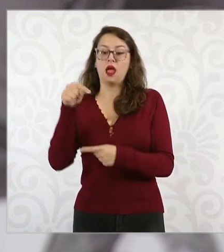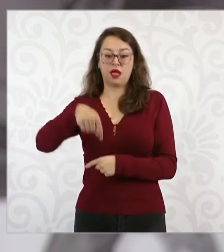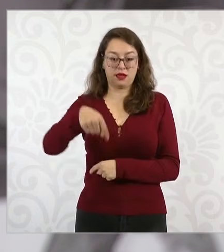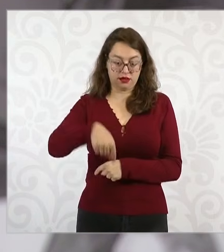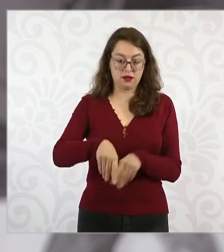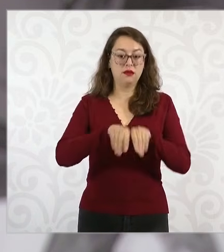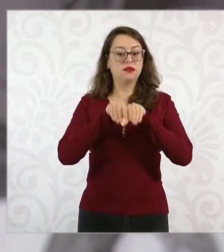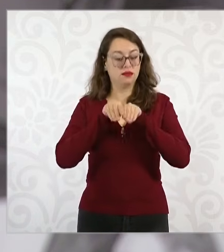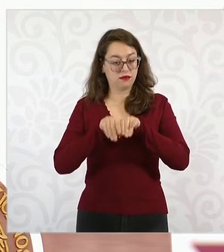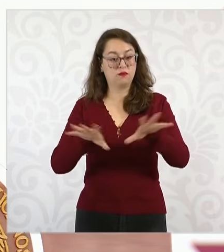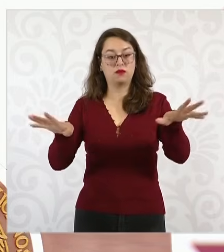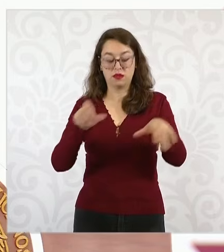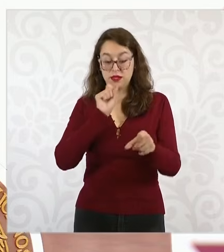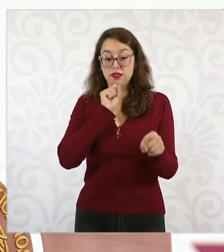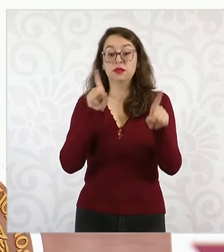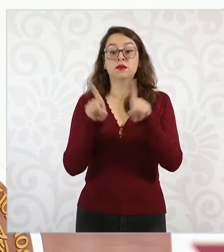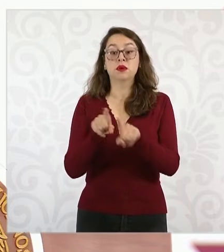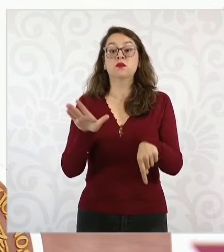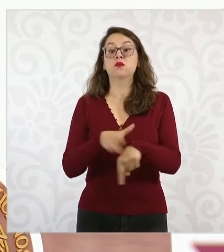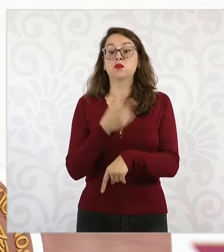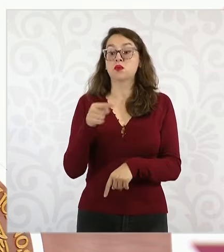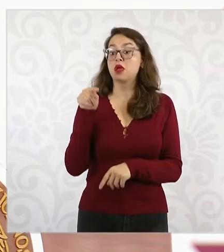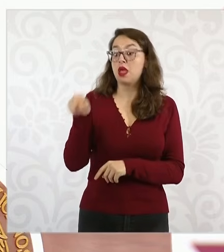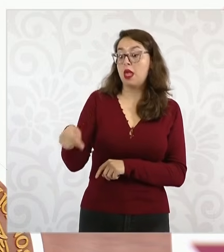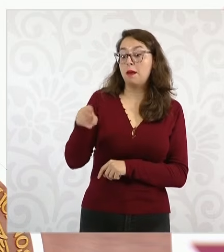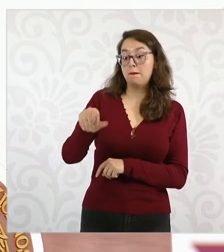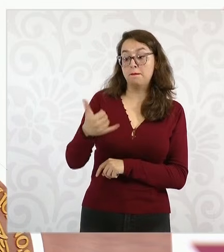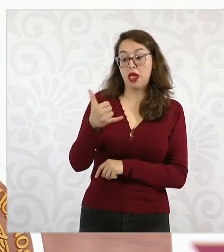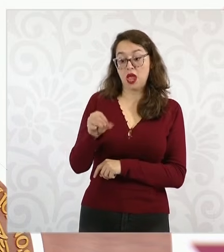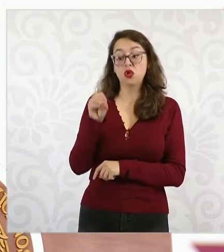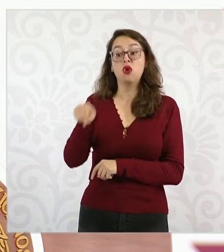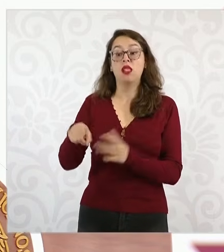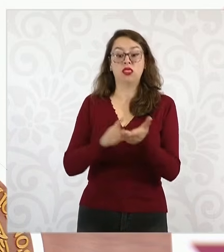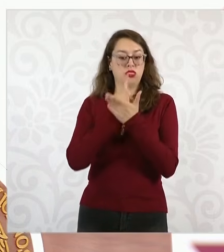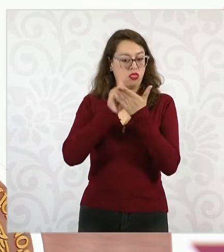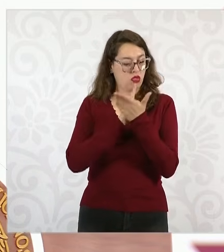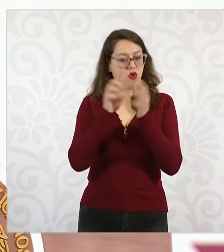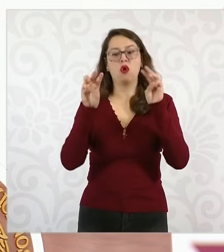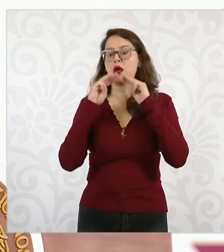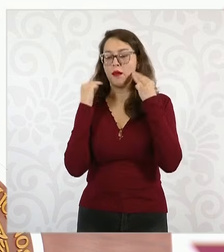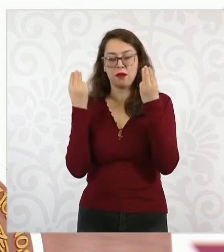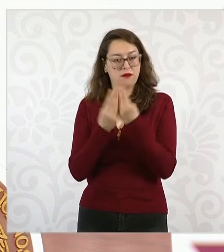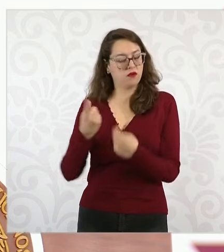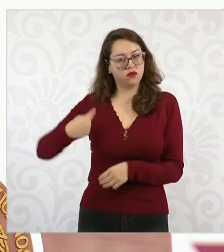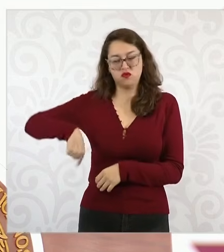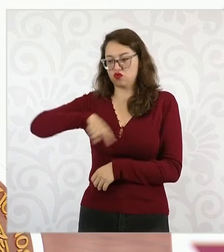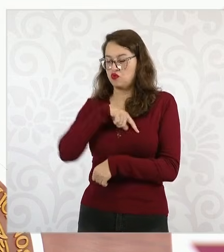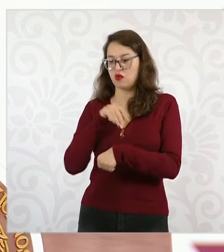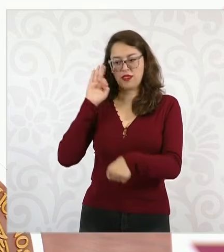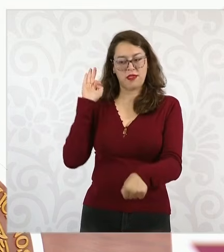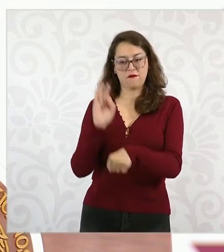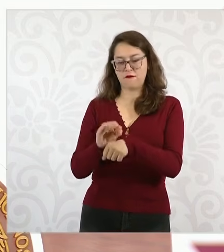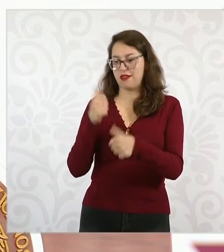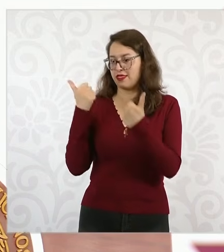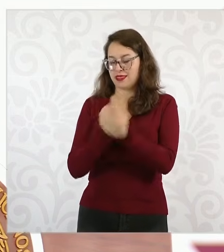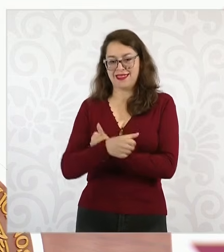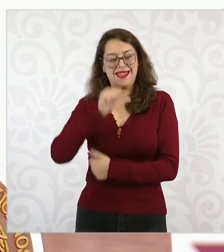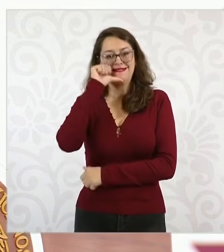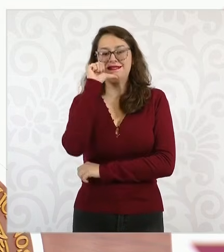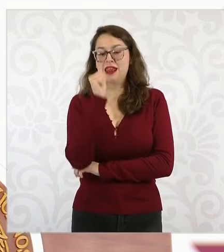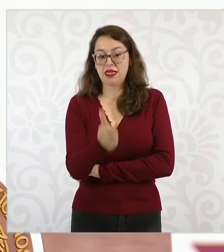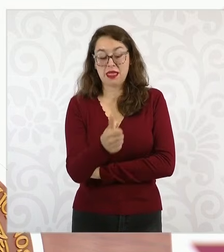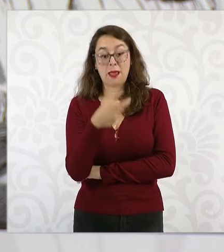México y que nadie lo va a defender a él, sí hubo, de acuerdo con